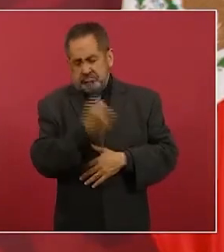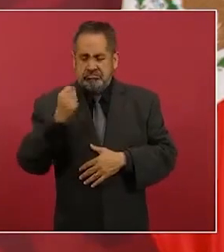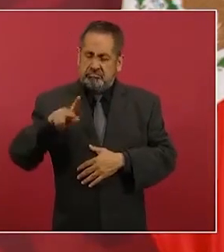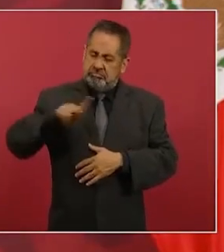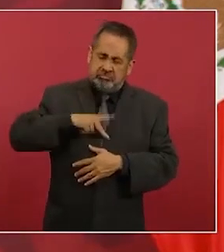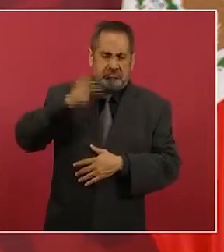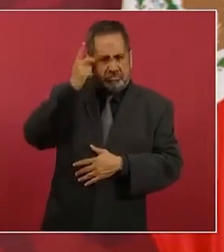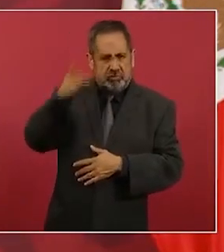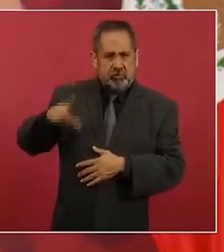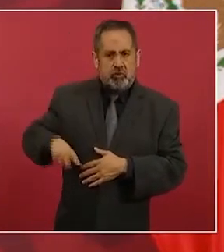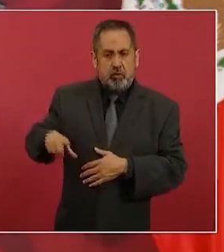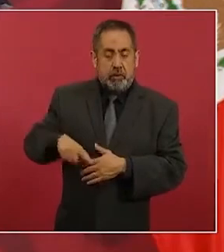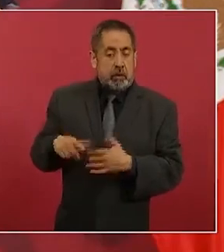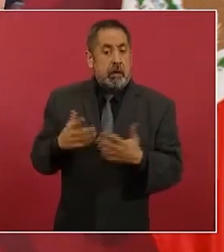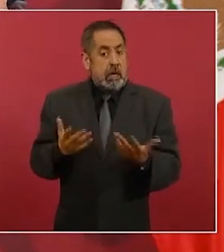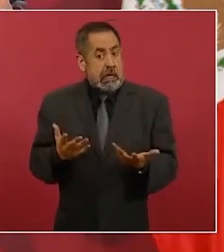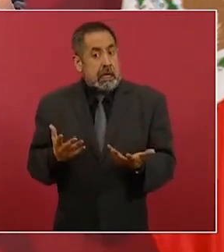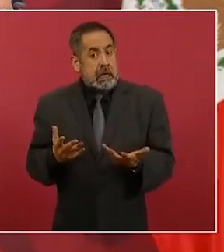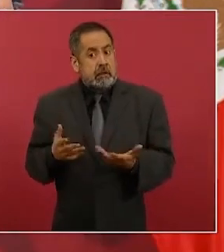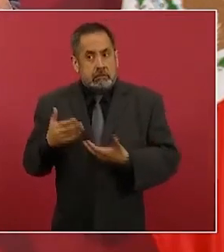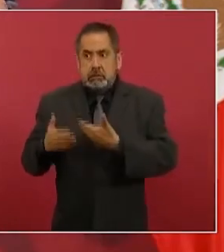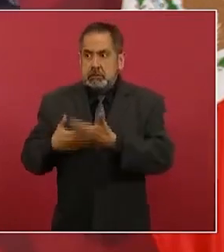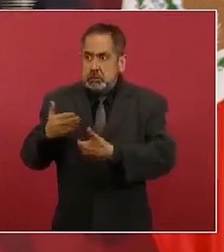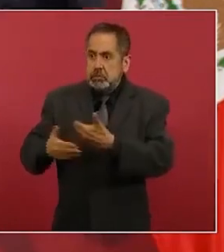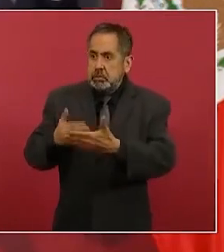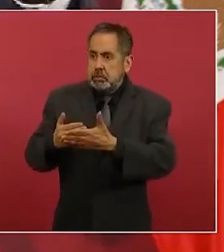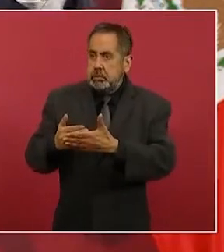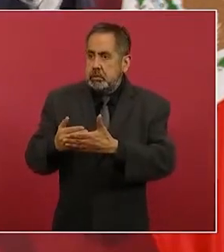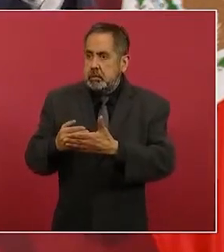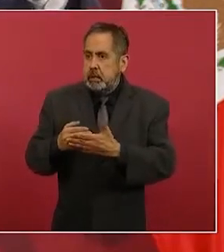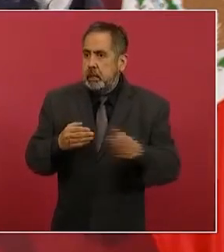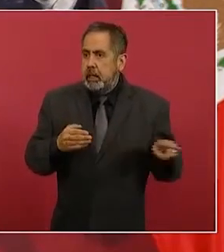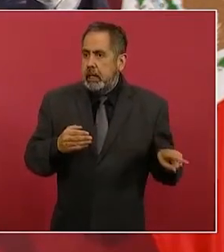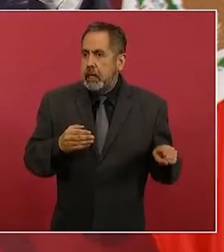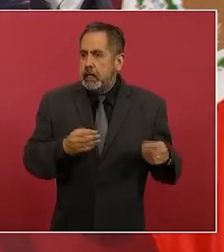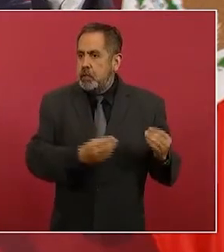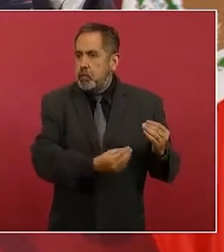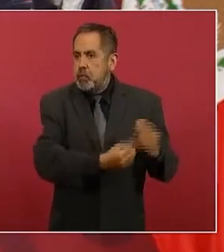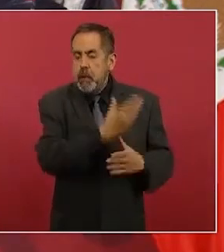Entonces, como respuesta a eso, surge el PAN.